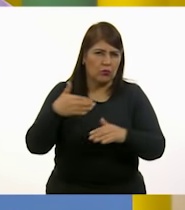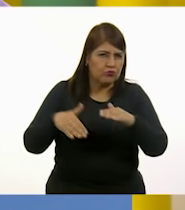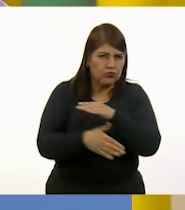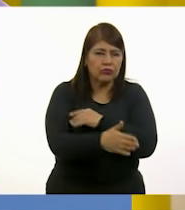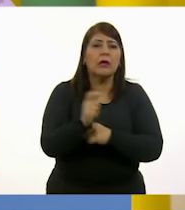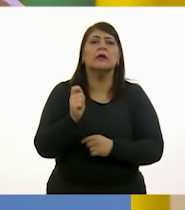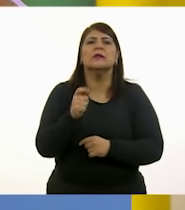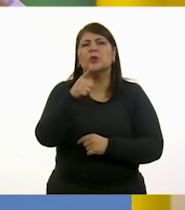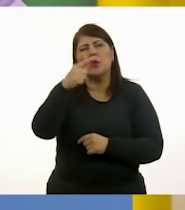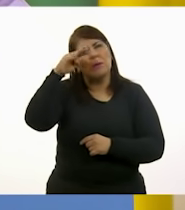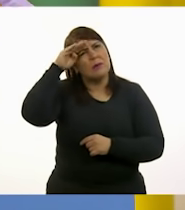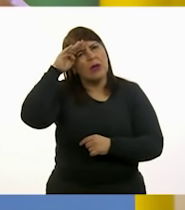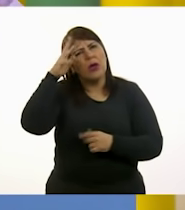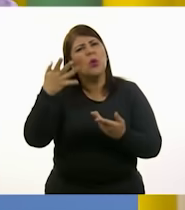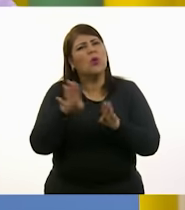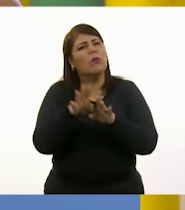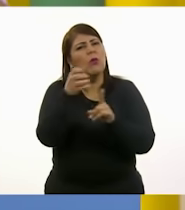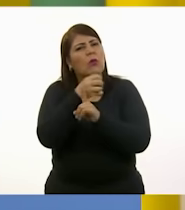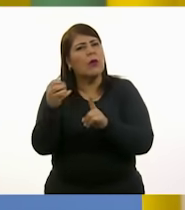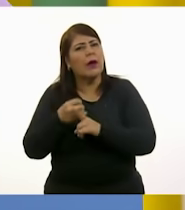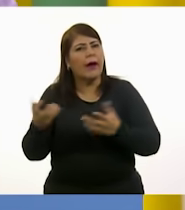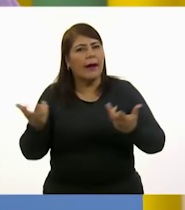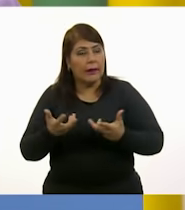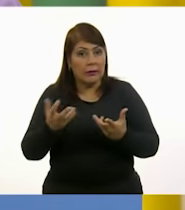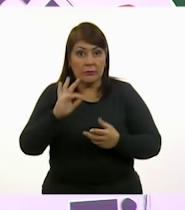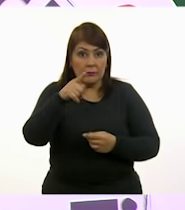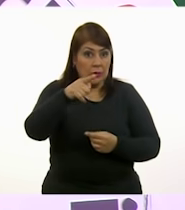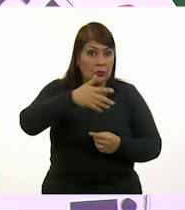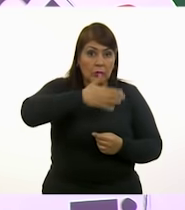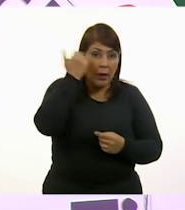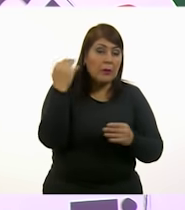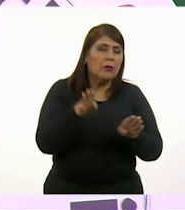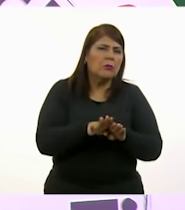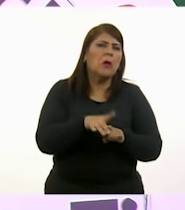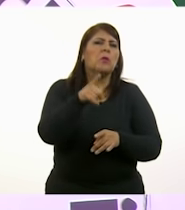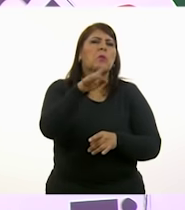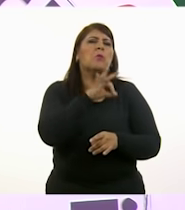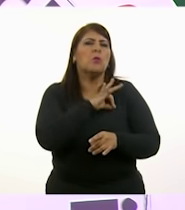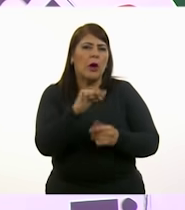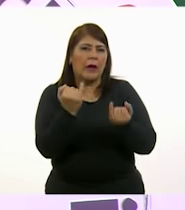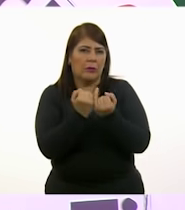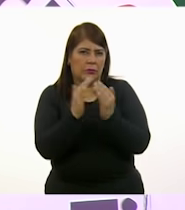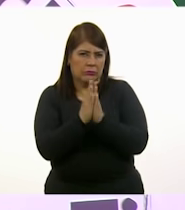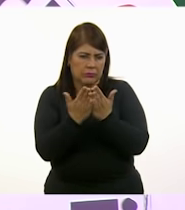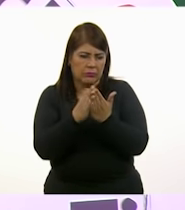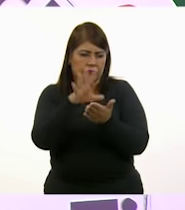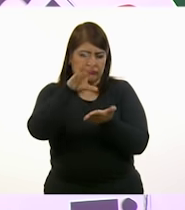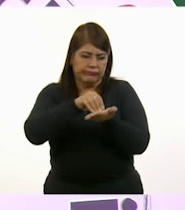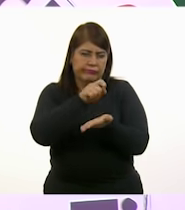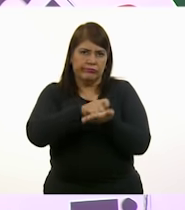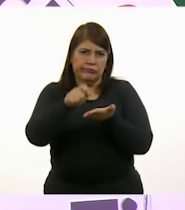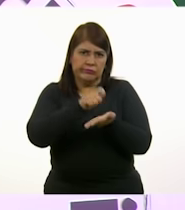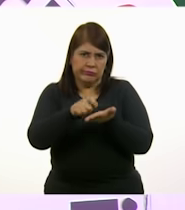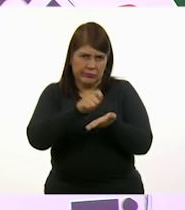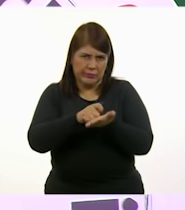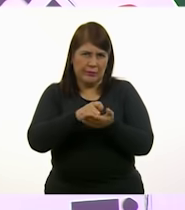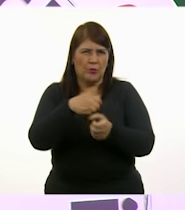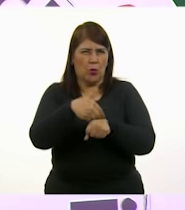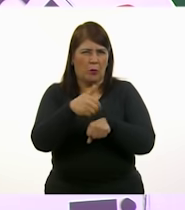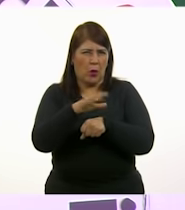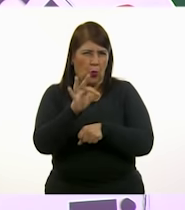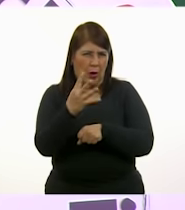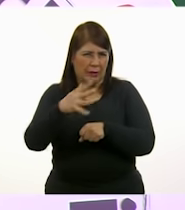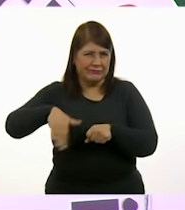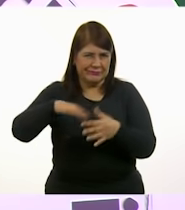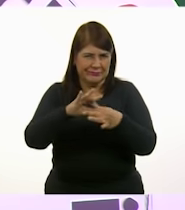su organizador Y si no se les ocurre, también en su libro de texto pueden escribirlo Muy bien, Pepe, te voy a pasar otro animal,